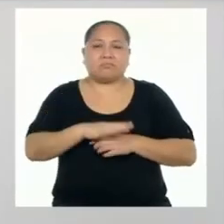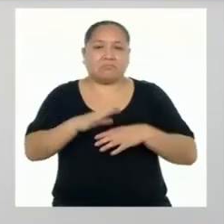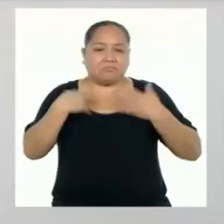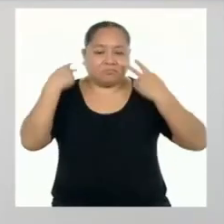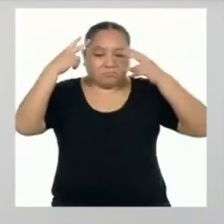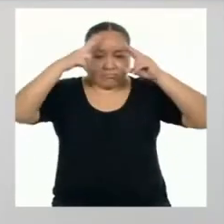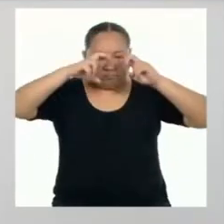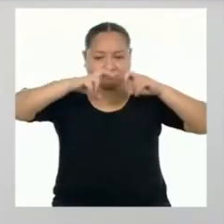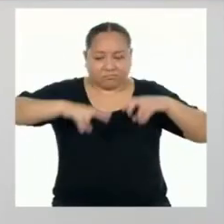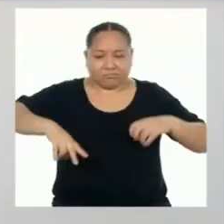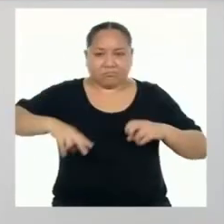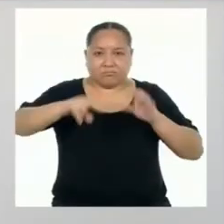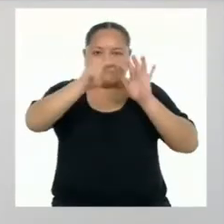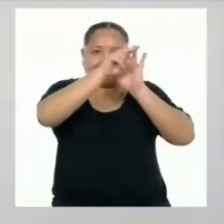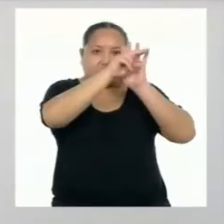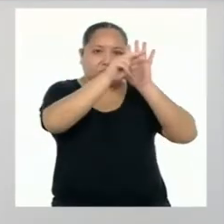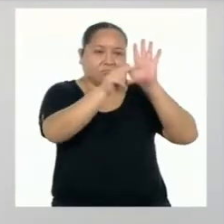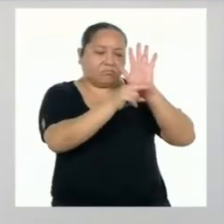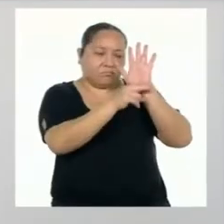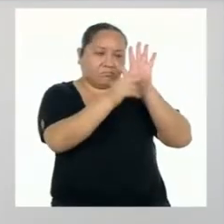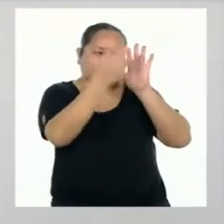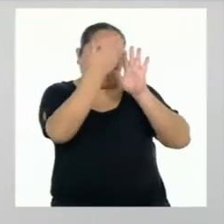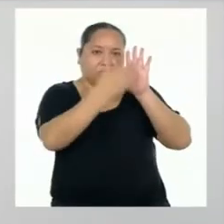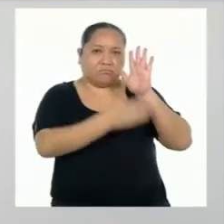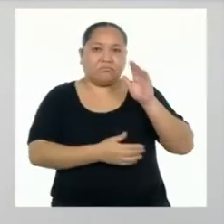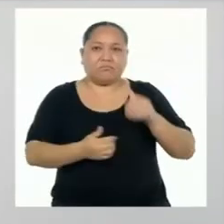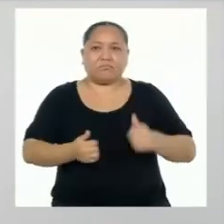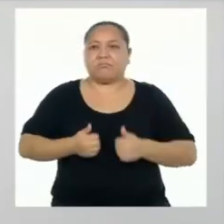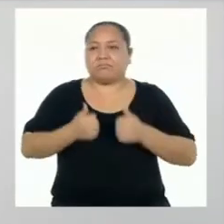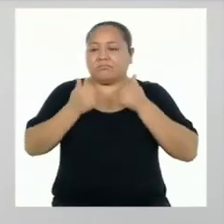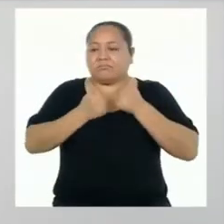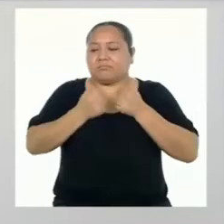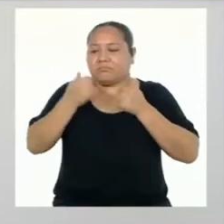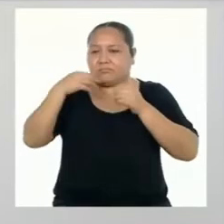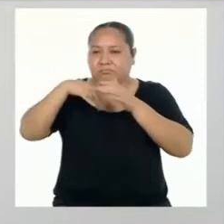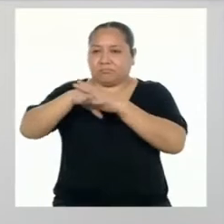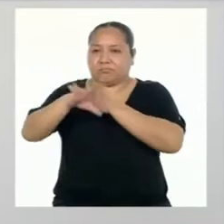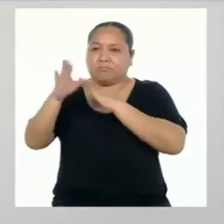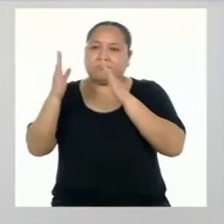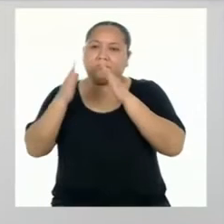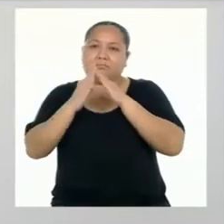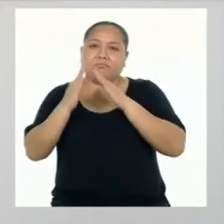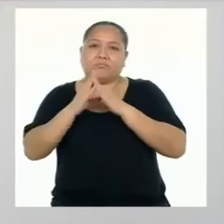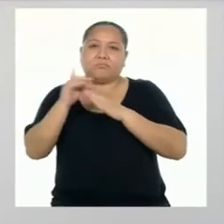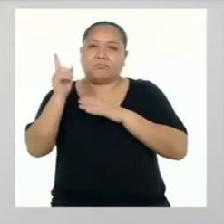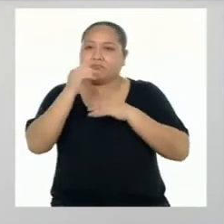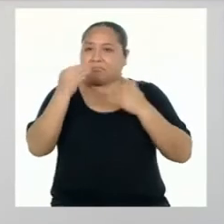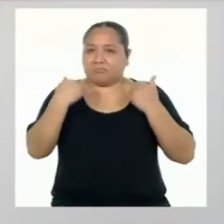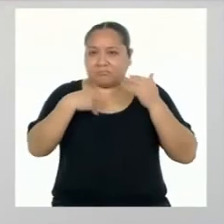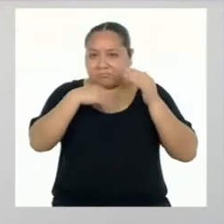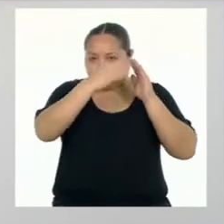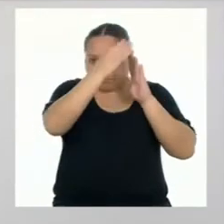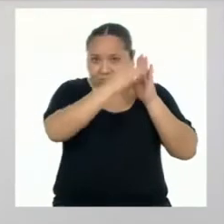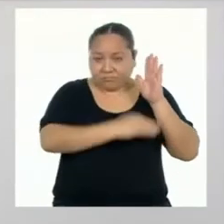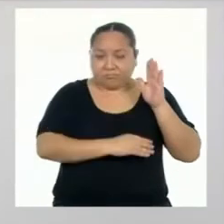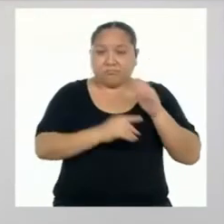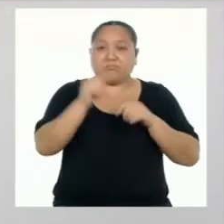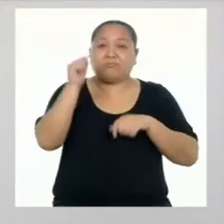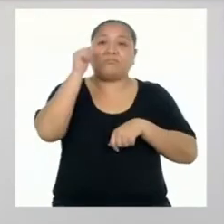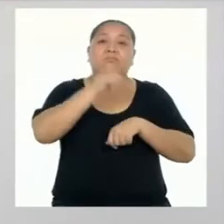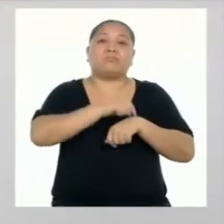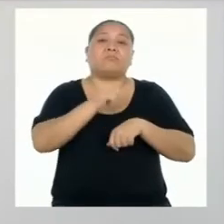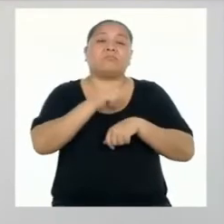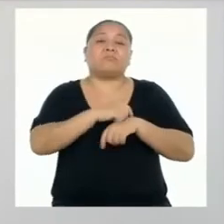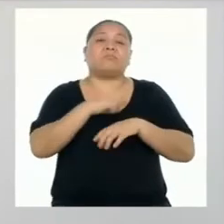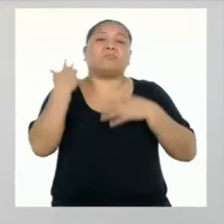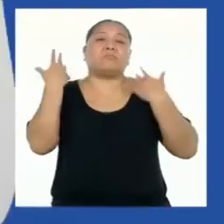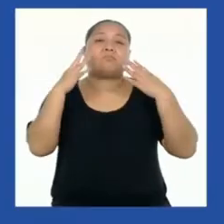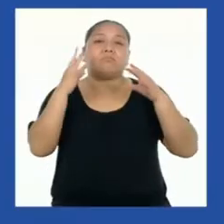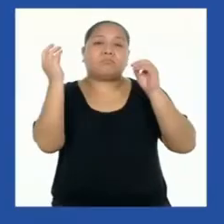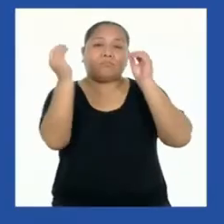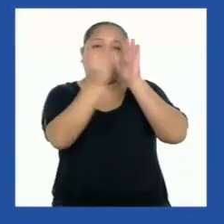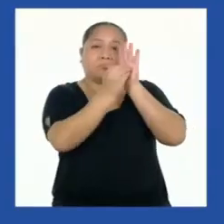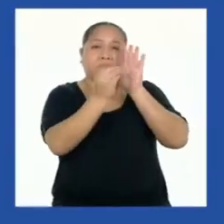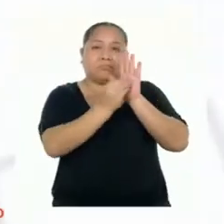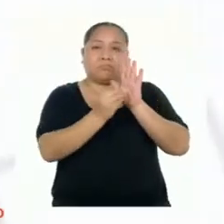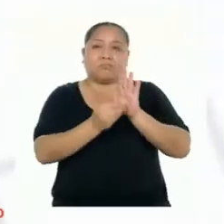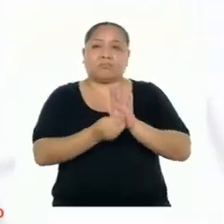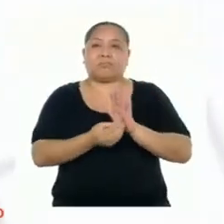a evaluar nuestras normas de convivencia en casa y si no las tenemos, pues es momento de